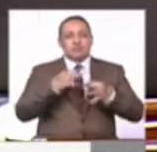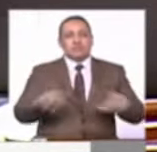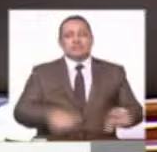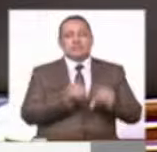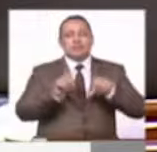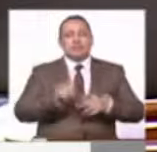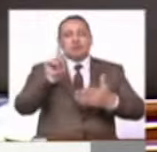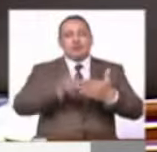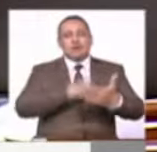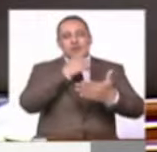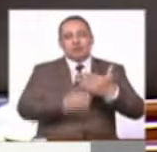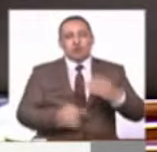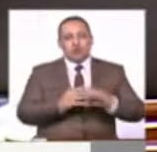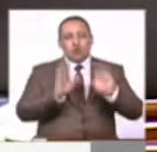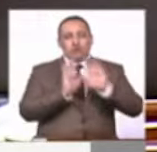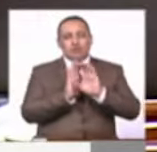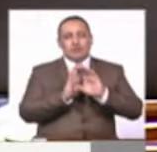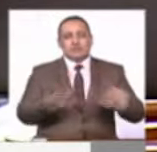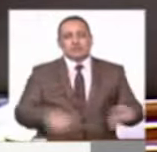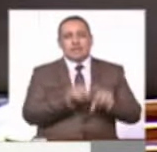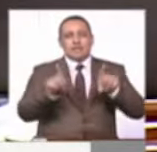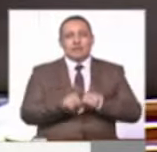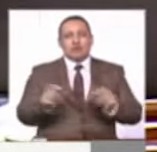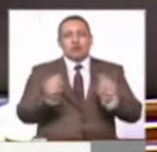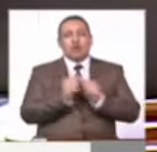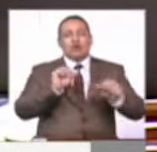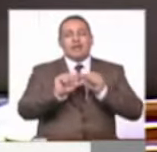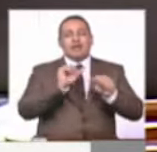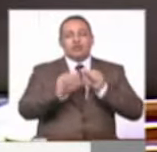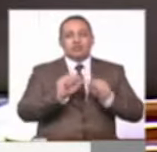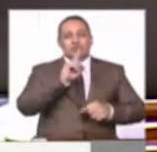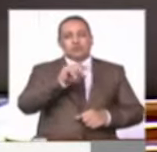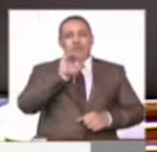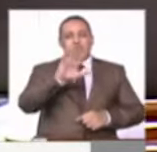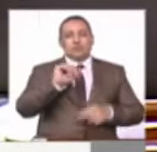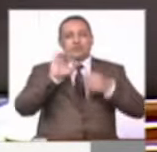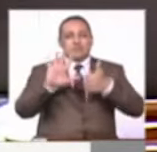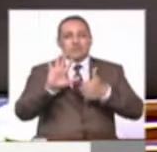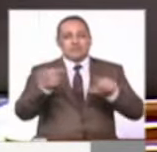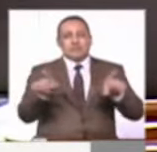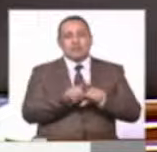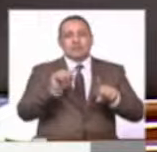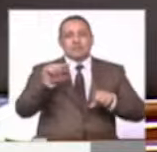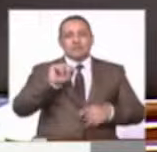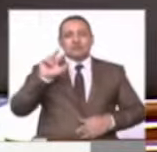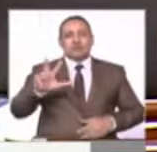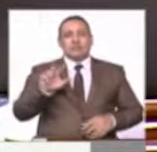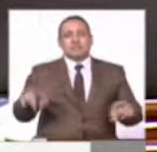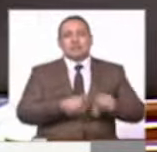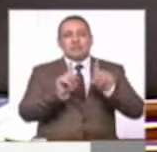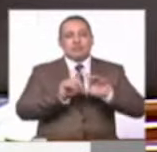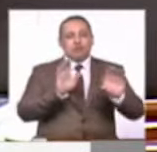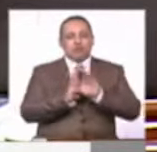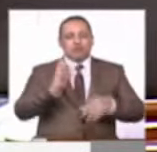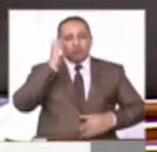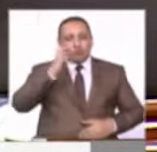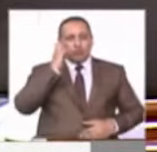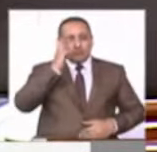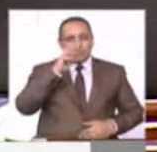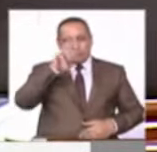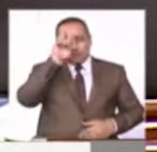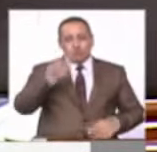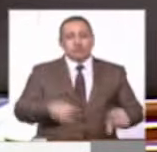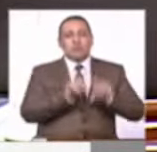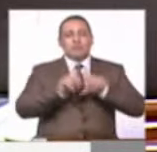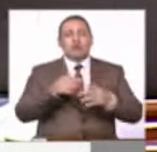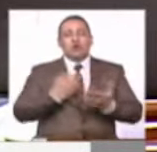por infracción constitucional del artículo 156 inciso 3 de la Constitución conforme a